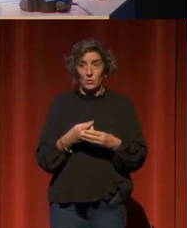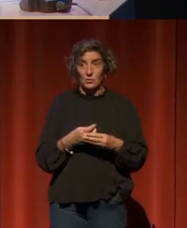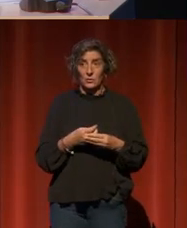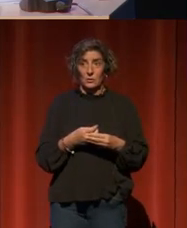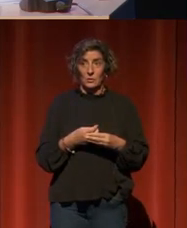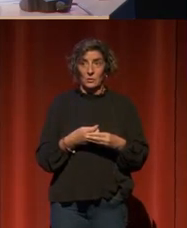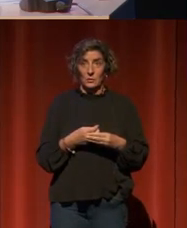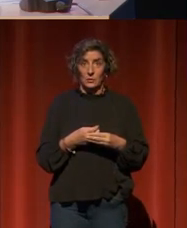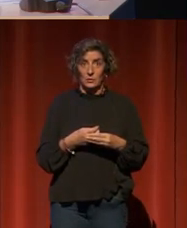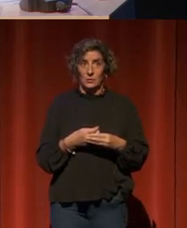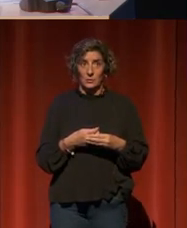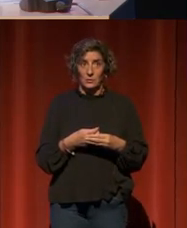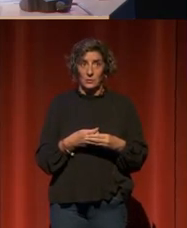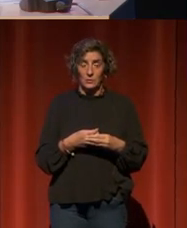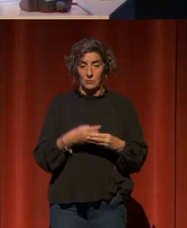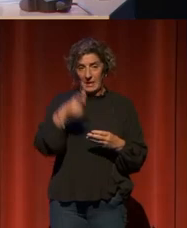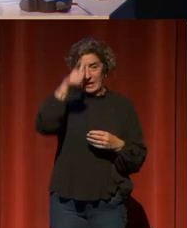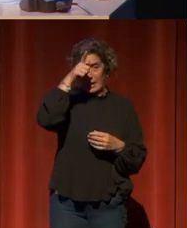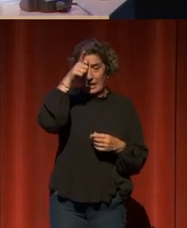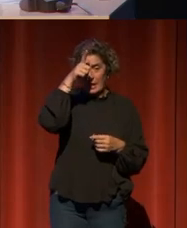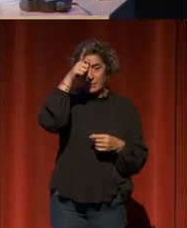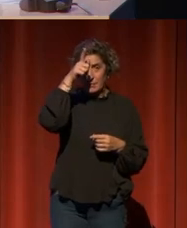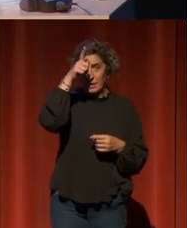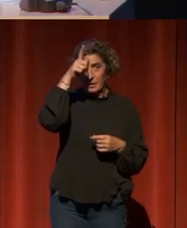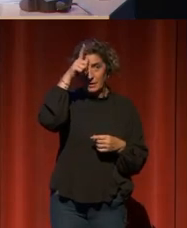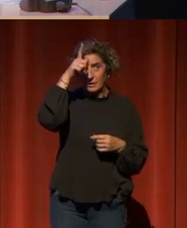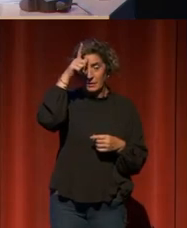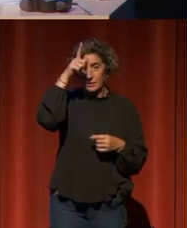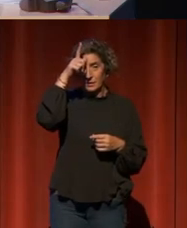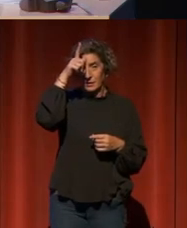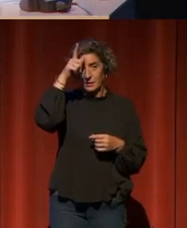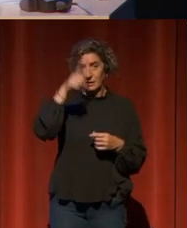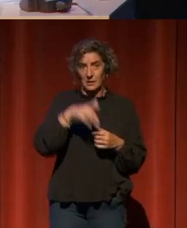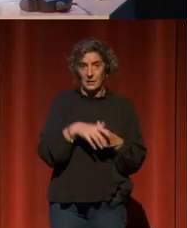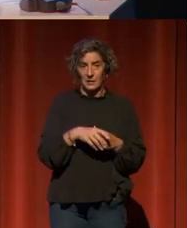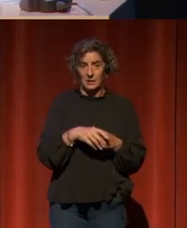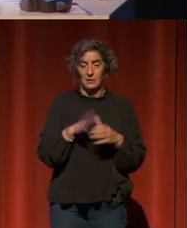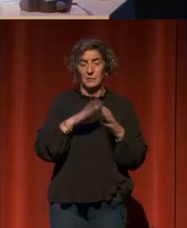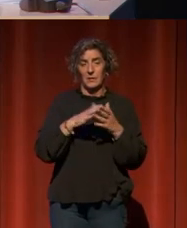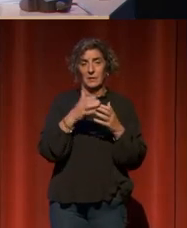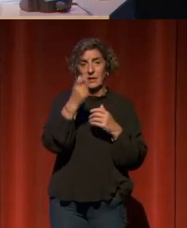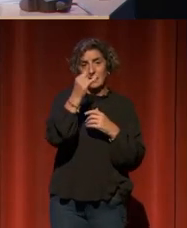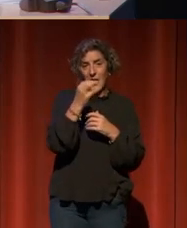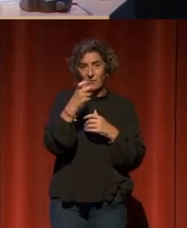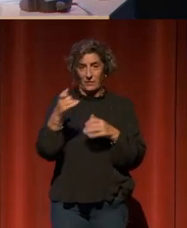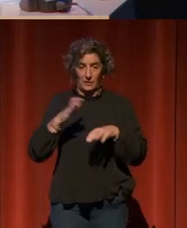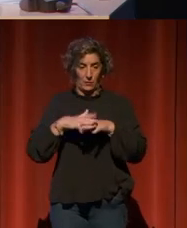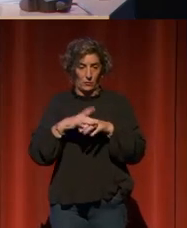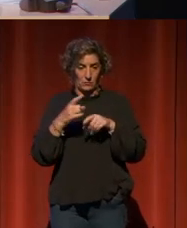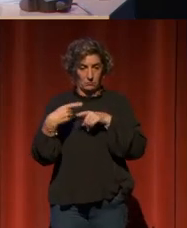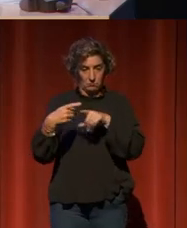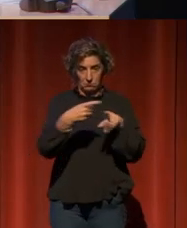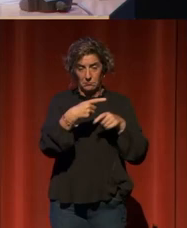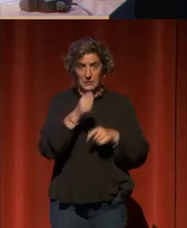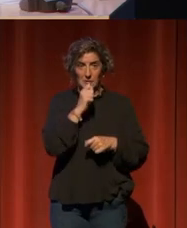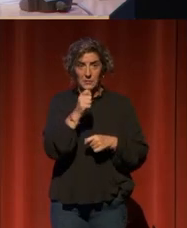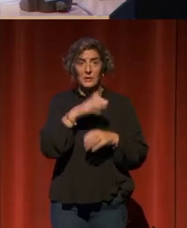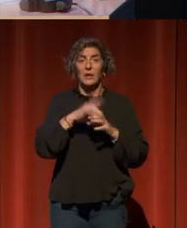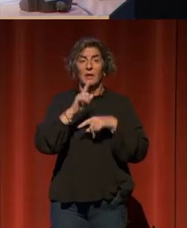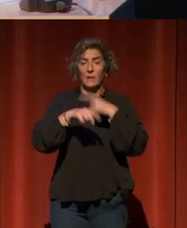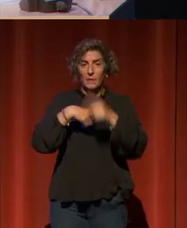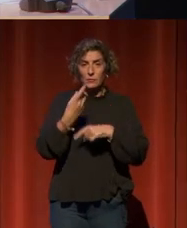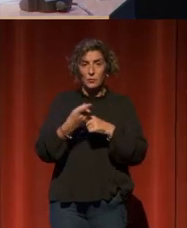ejemplos por Alemania sobre la privatización de los medios y luego